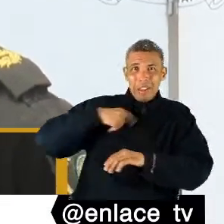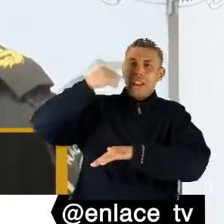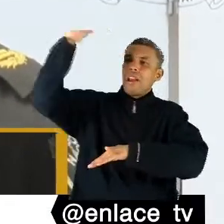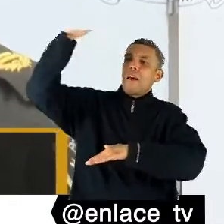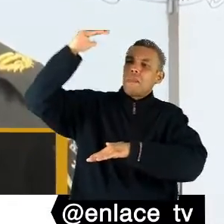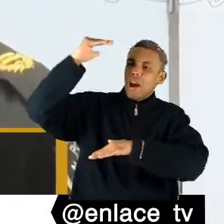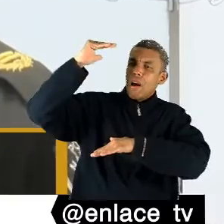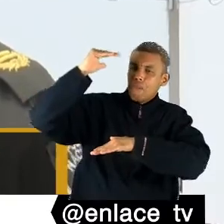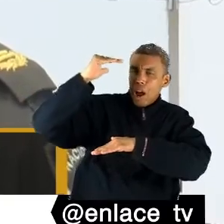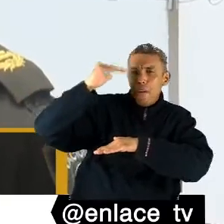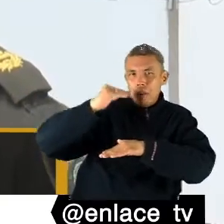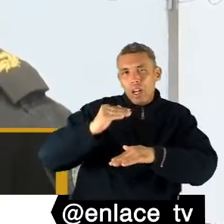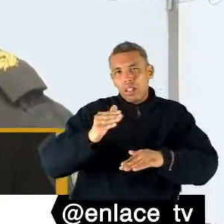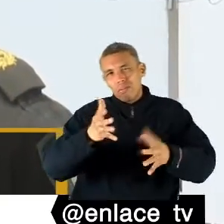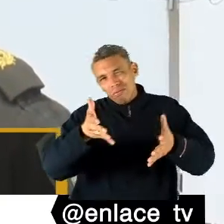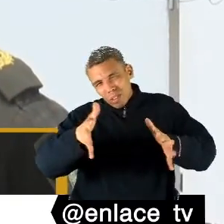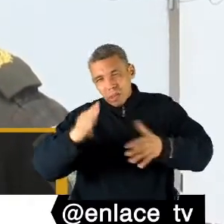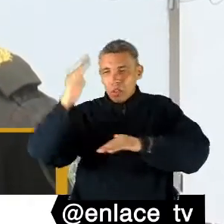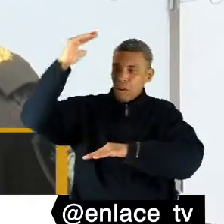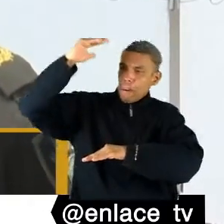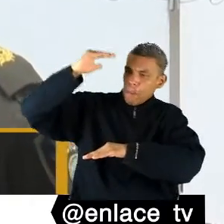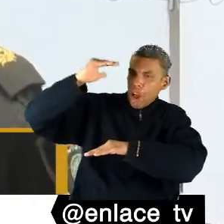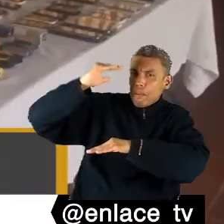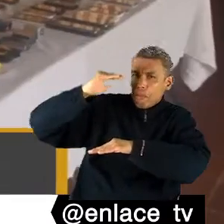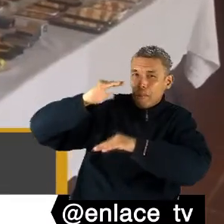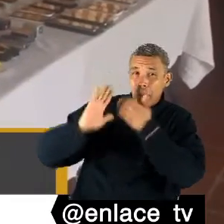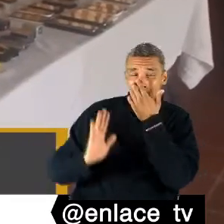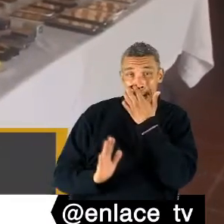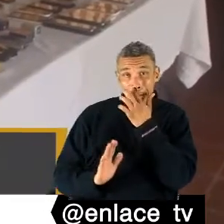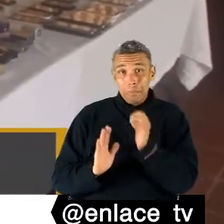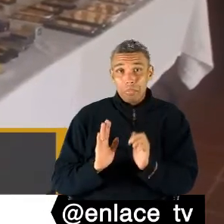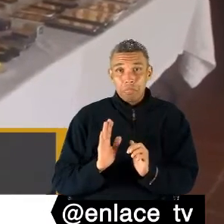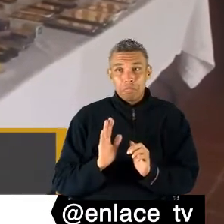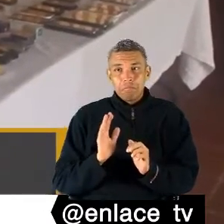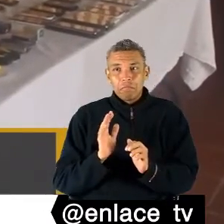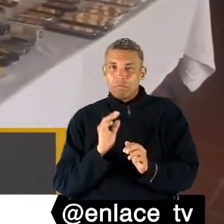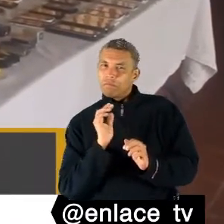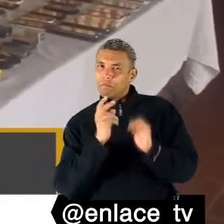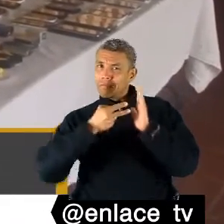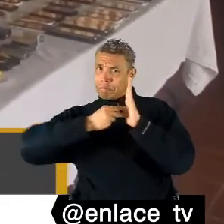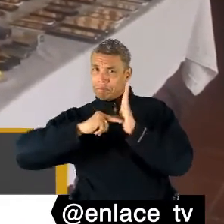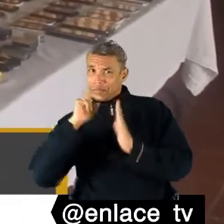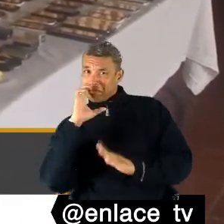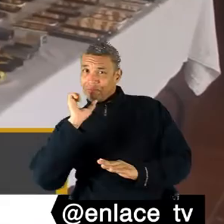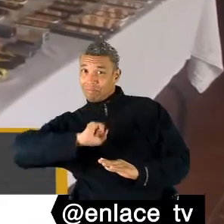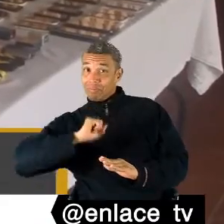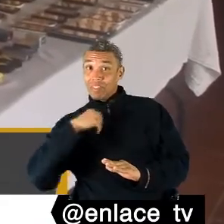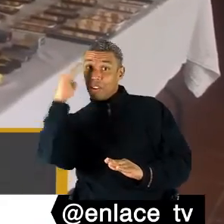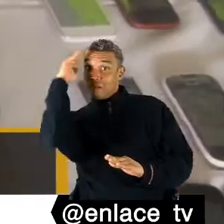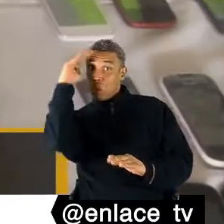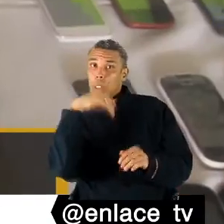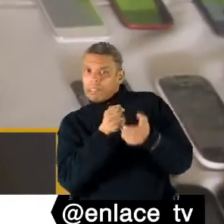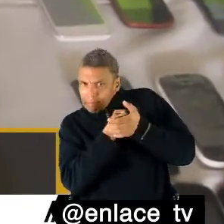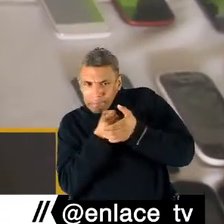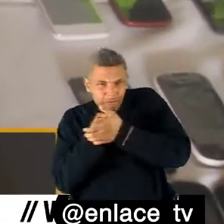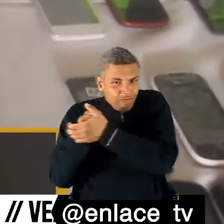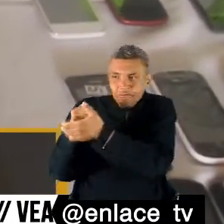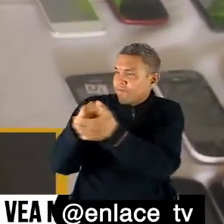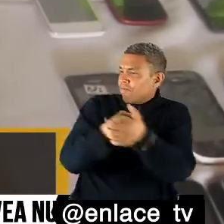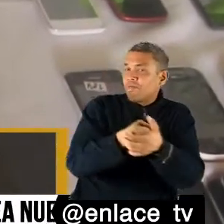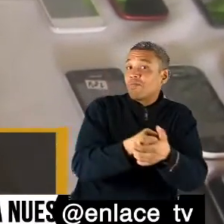y el incremento en capturas de hurtos nos permite entender que el delito se está